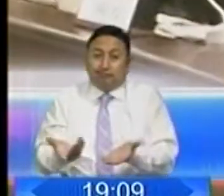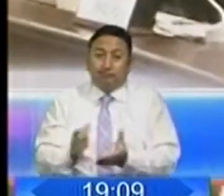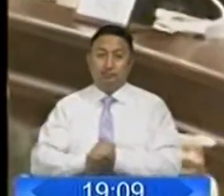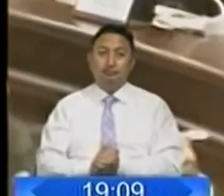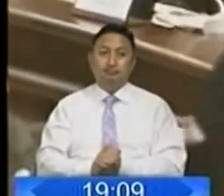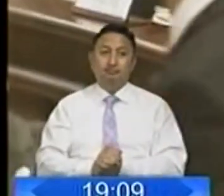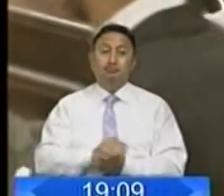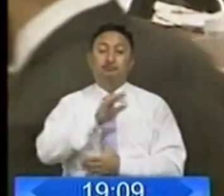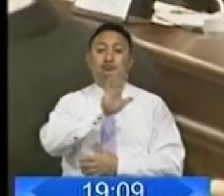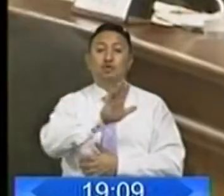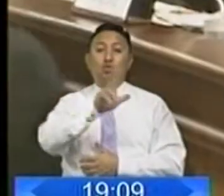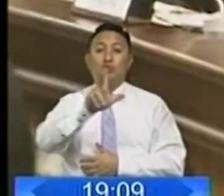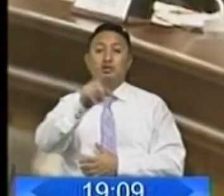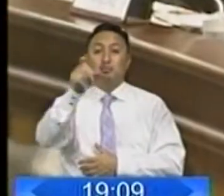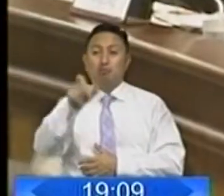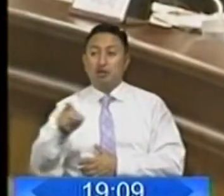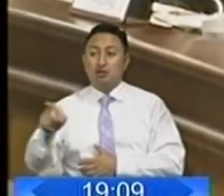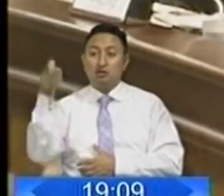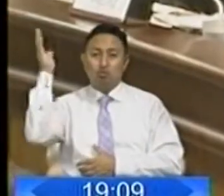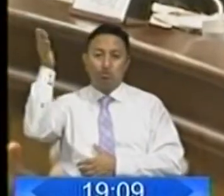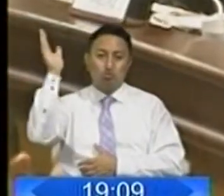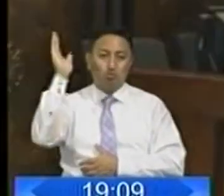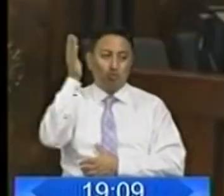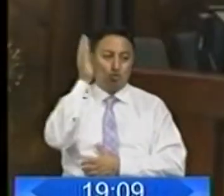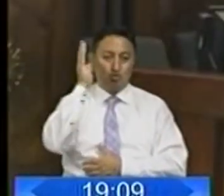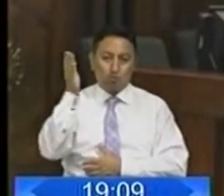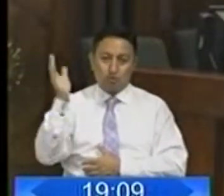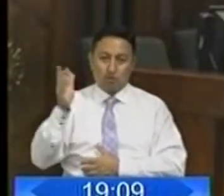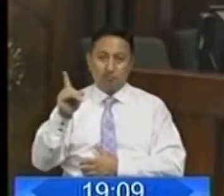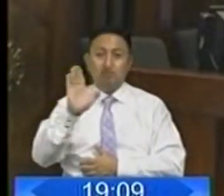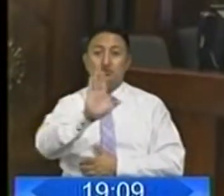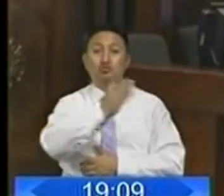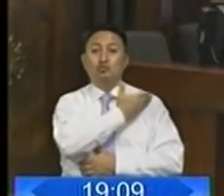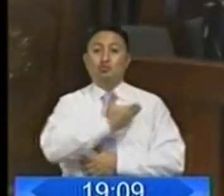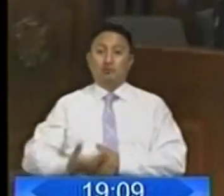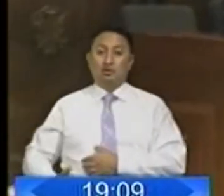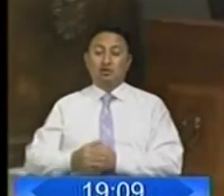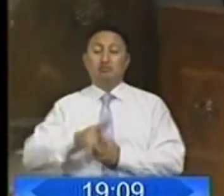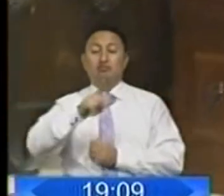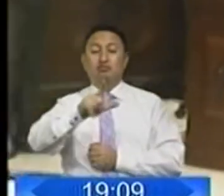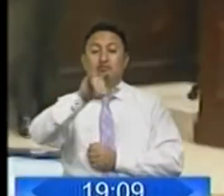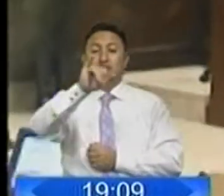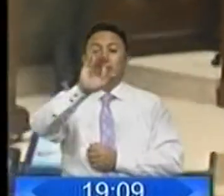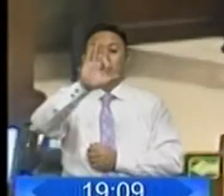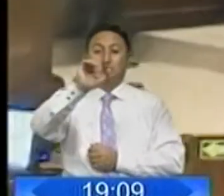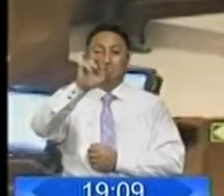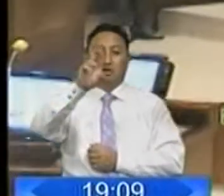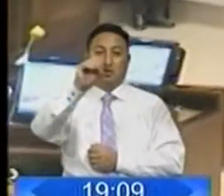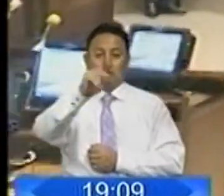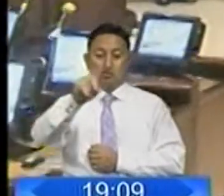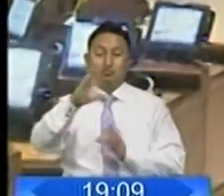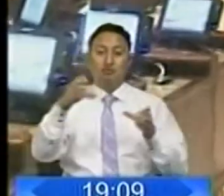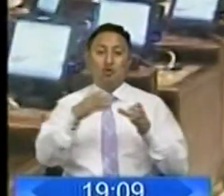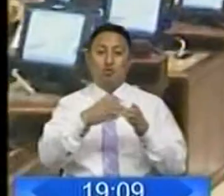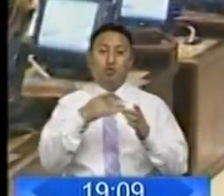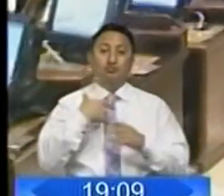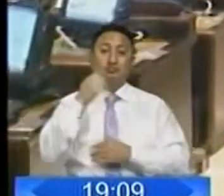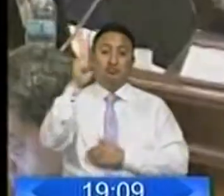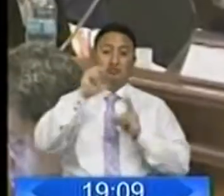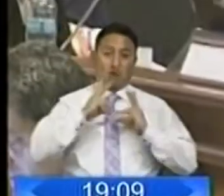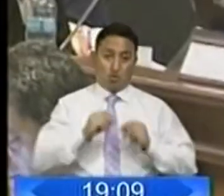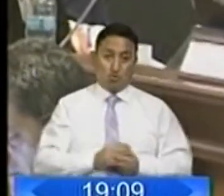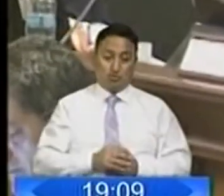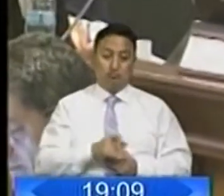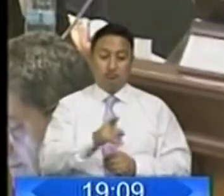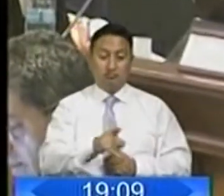Tras 53 intervenciones de los asambleístas, el presidente del legislativo, César Litardo, solicitó a la Comisión del Derecho a la Salud